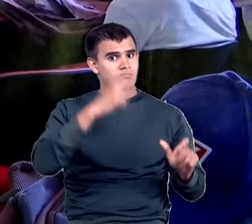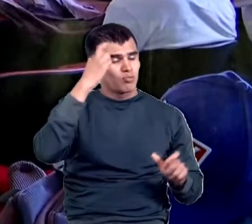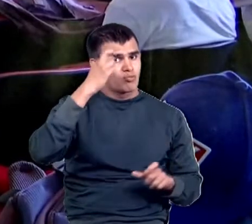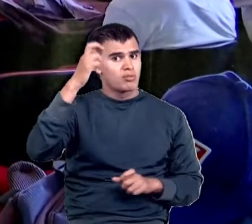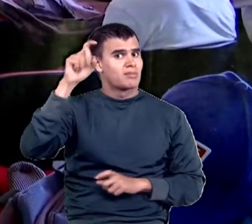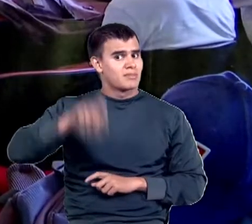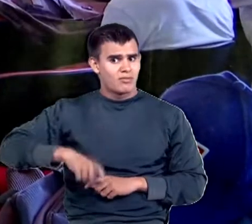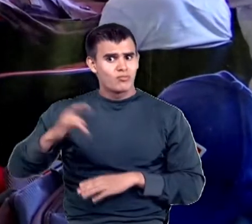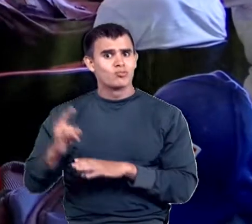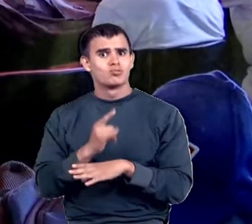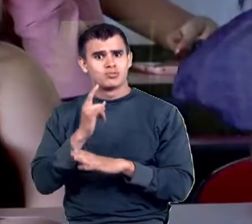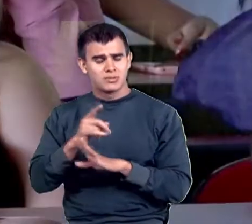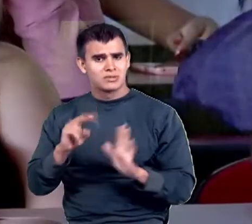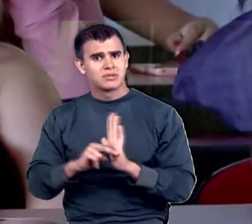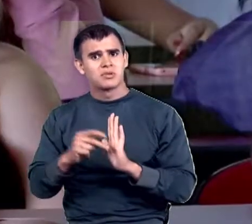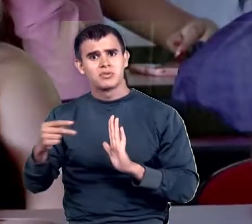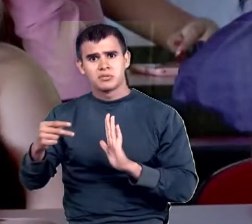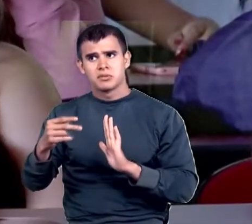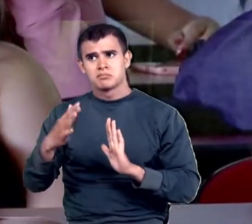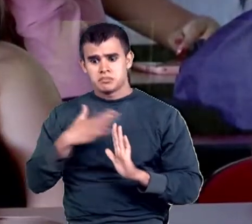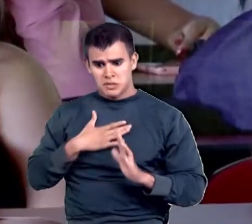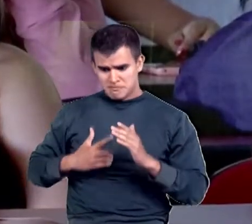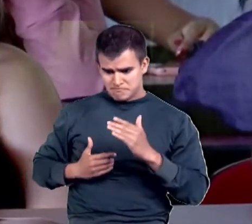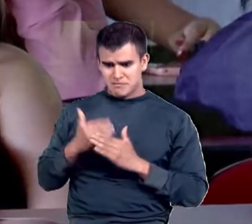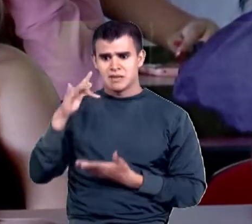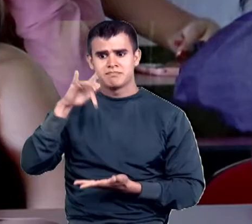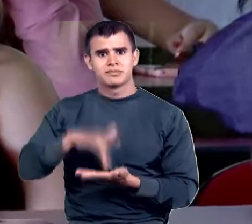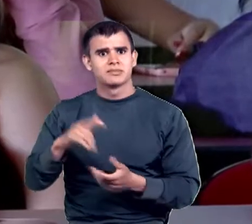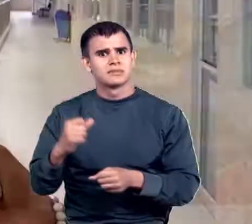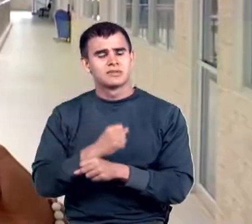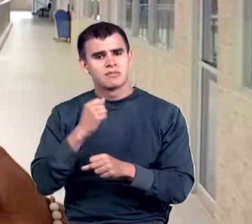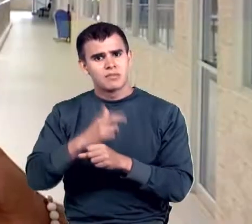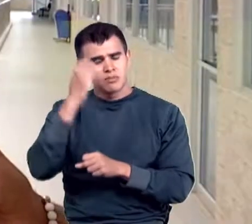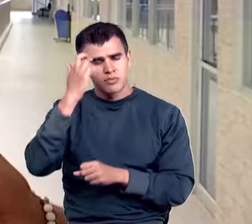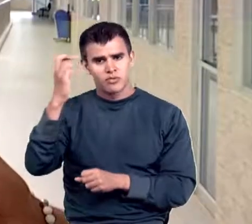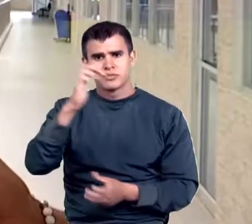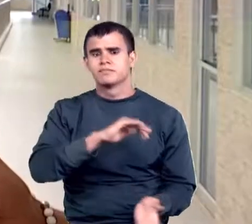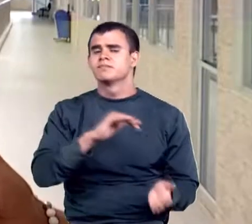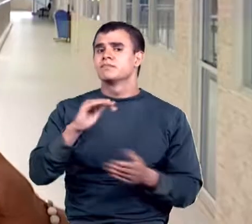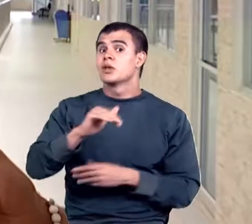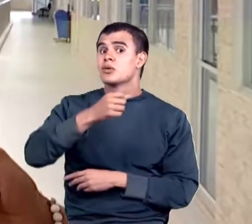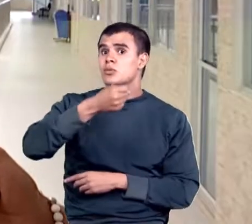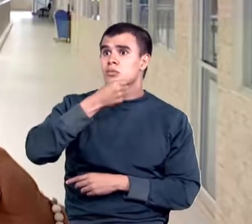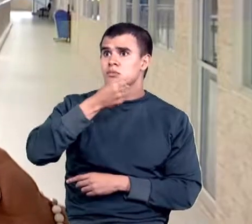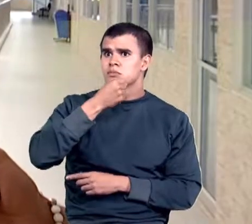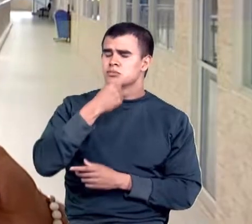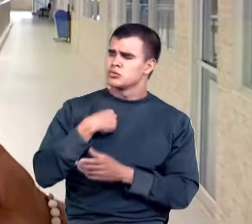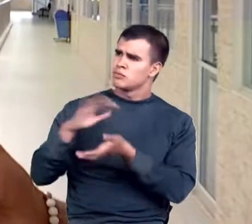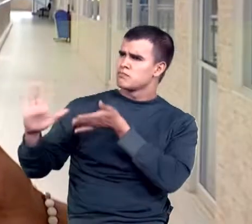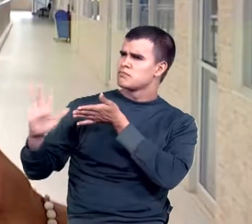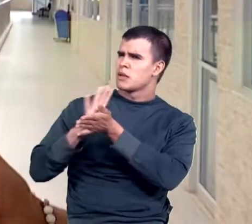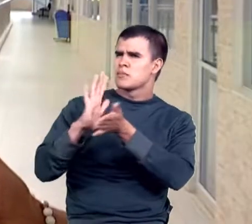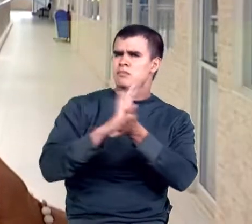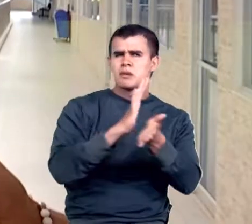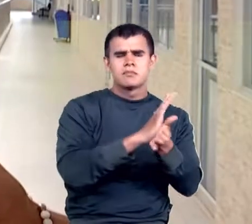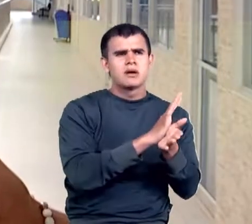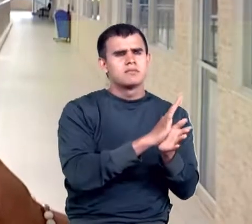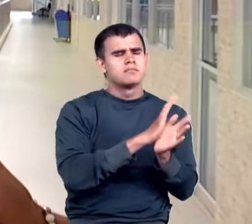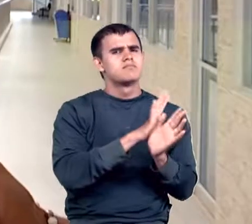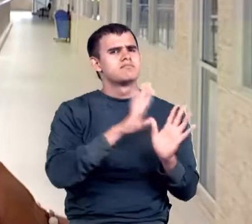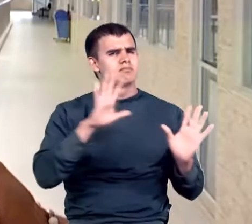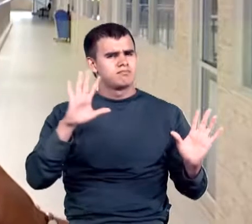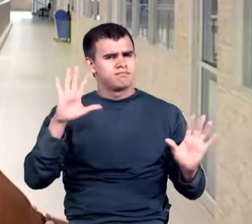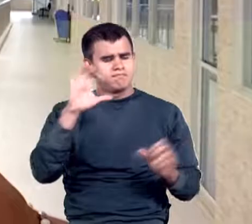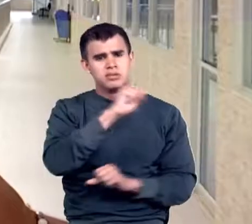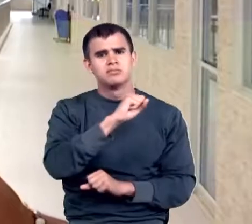profesionales deben utilizar estas herramientas en el momento de ejercer su profesión. La comunicación nos obliga a estar pendiente de la